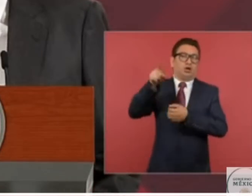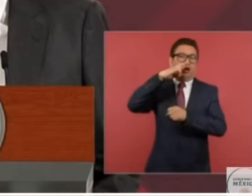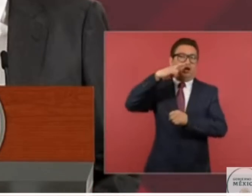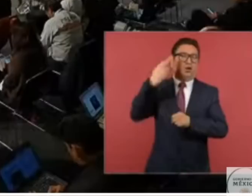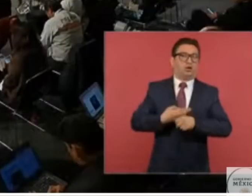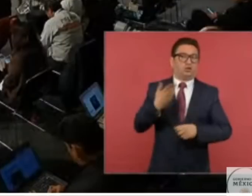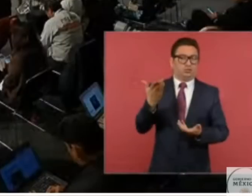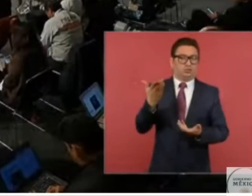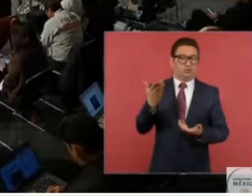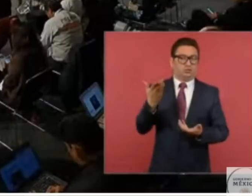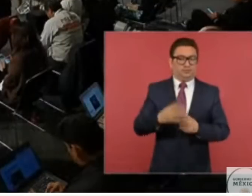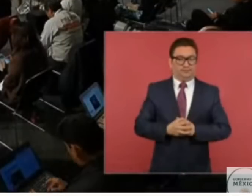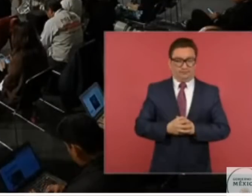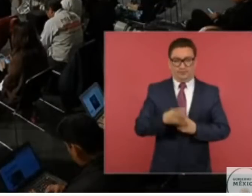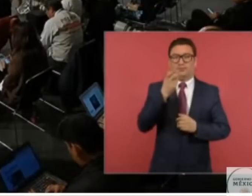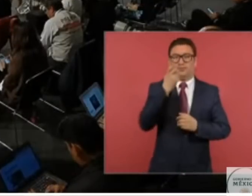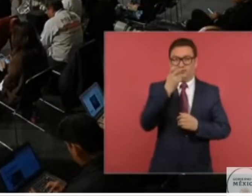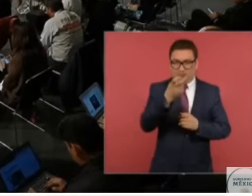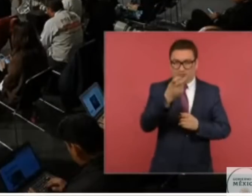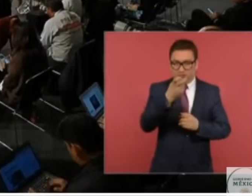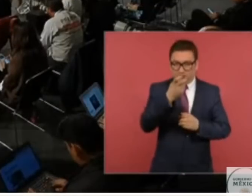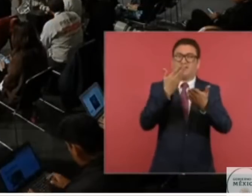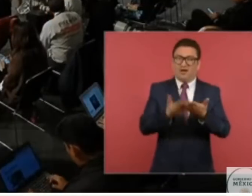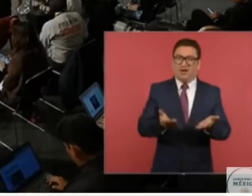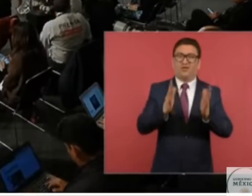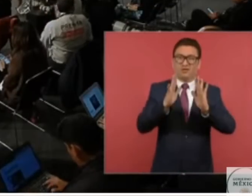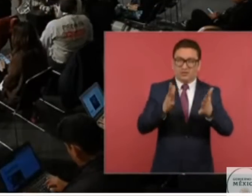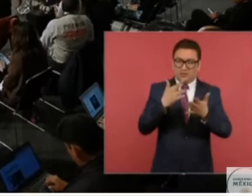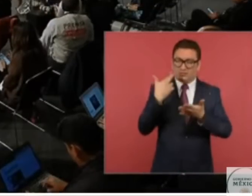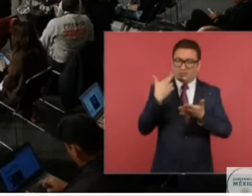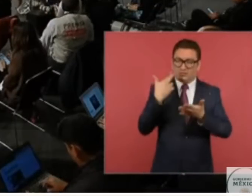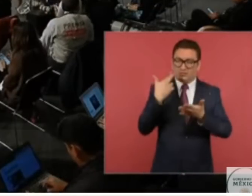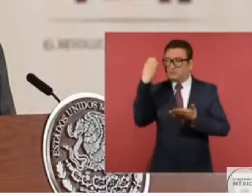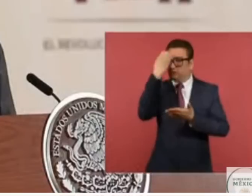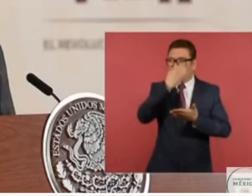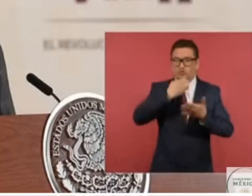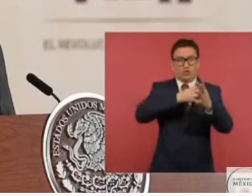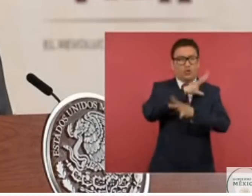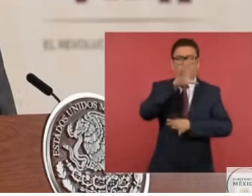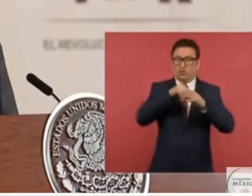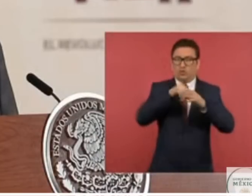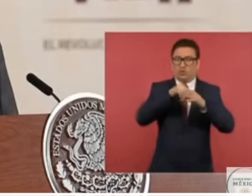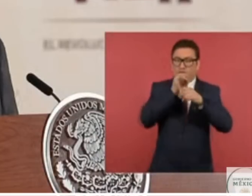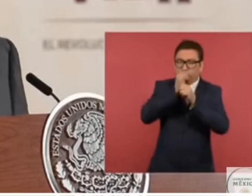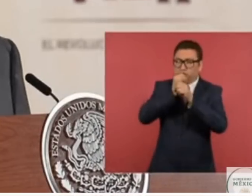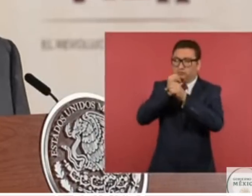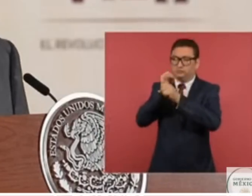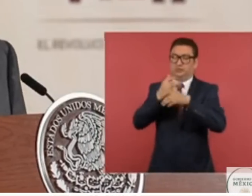Entonces todo esto es lo que ahora se está revisando y es importantísimo.